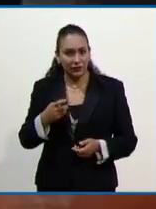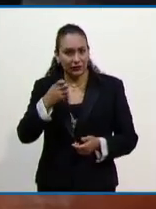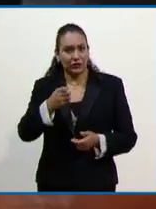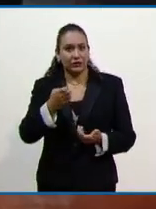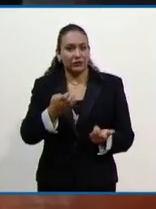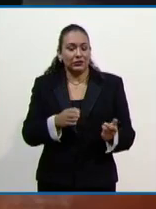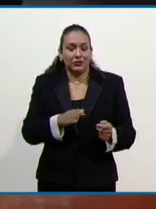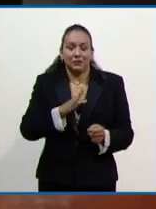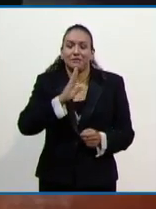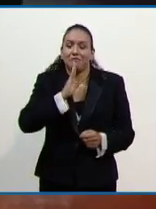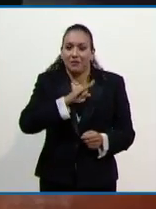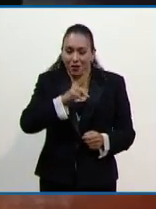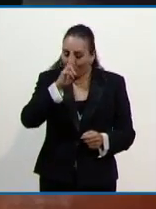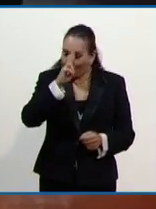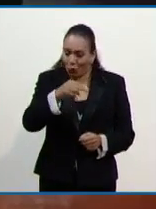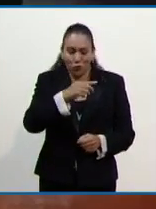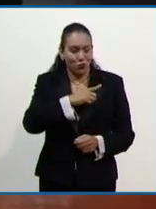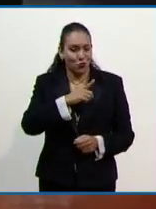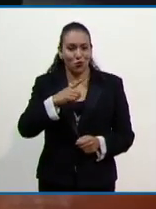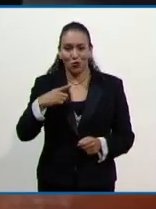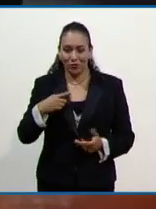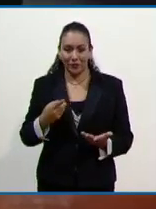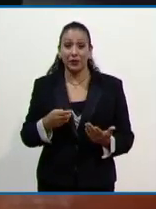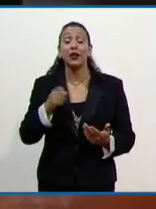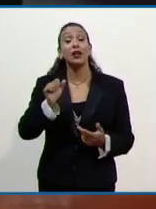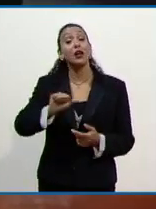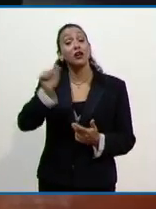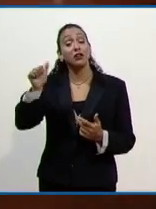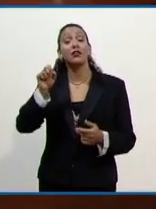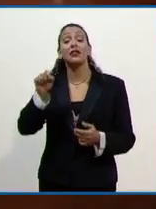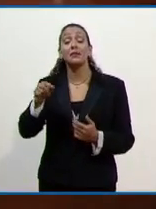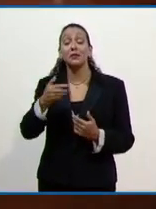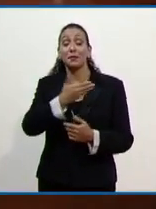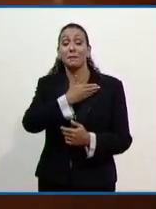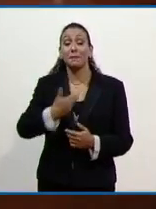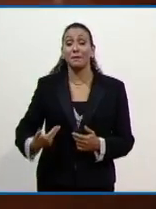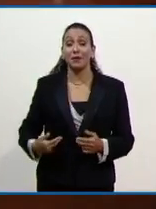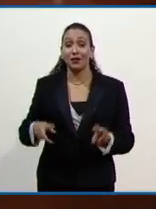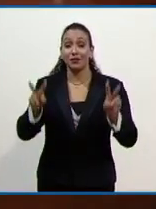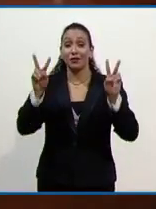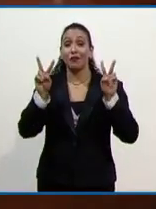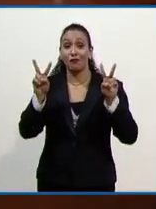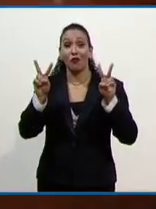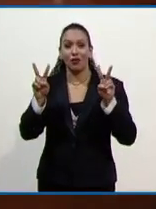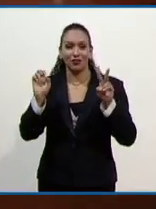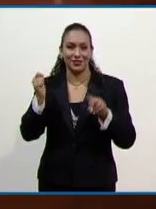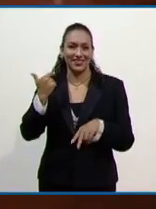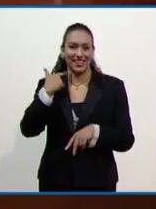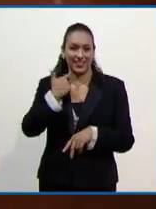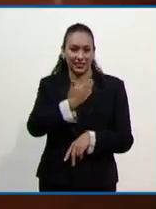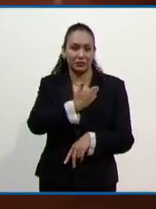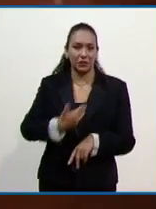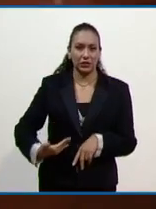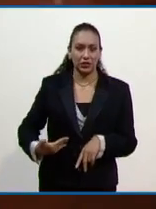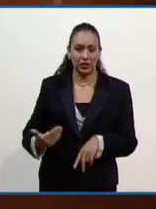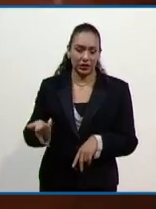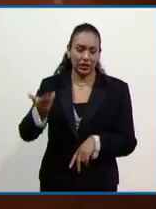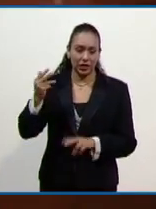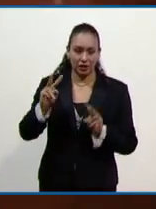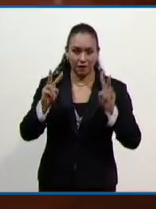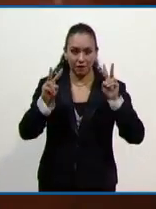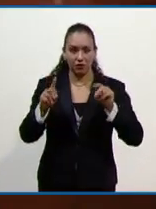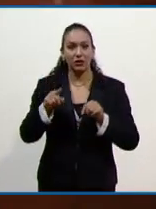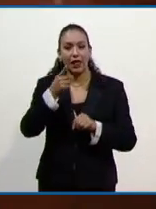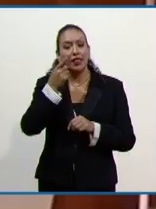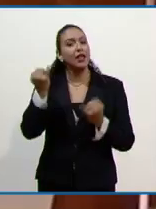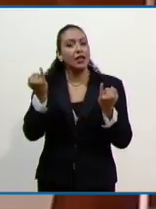una multa por la misma cantidad al expresidente Vicente Fox, ya que de igual forma vulneró la veda electoral con publicaciones en